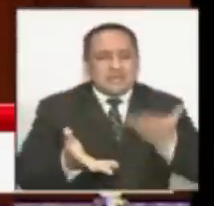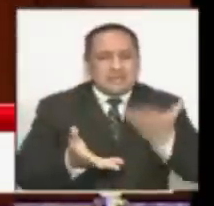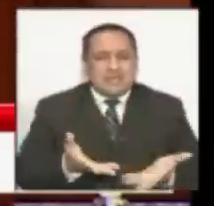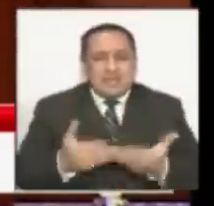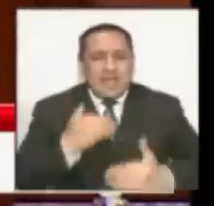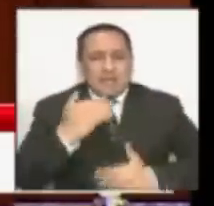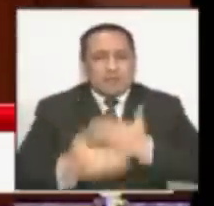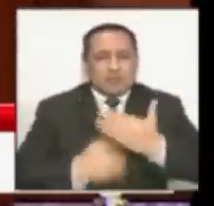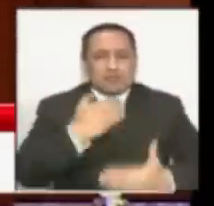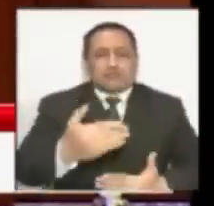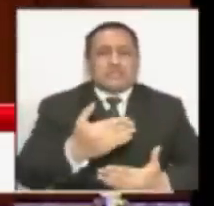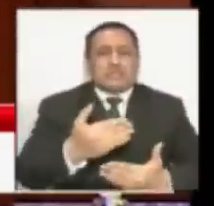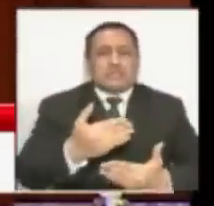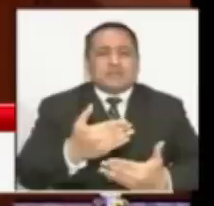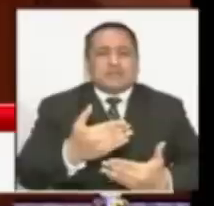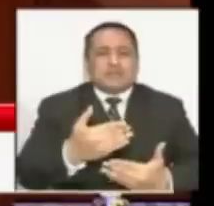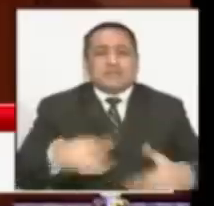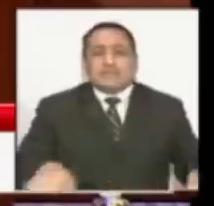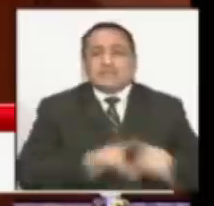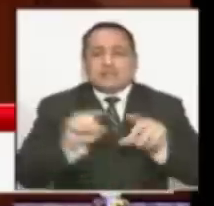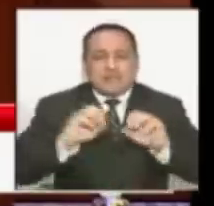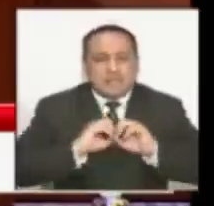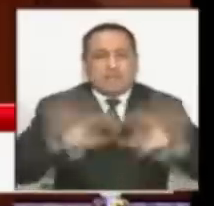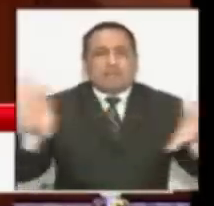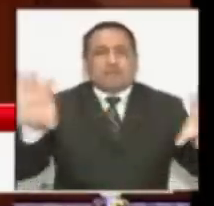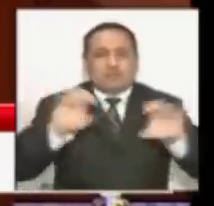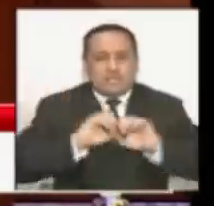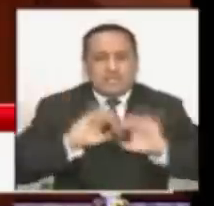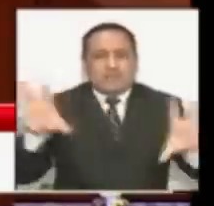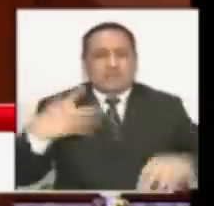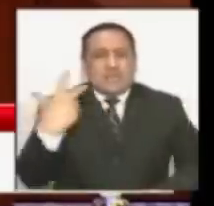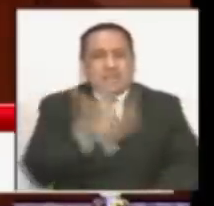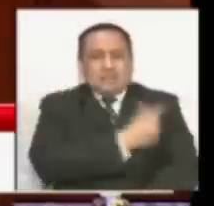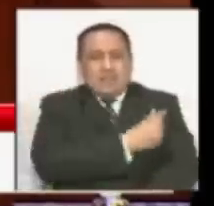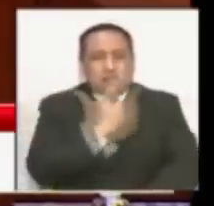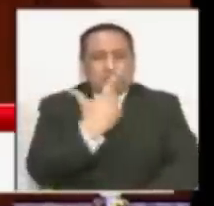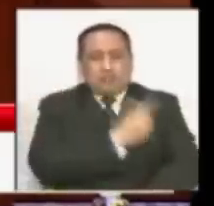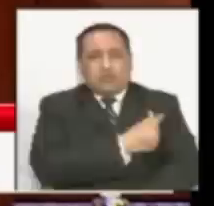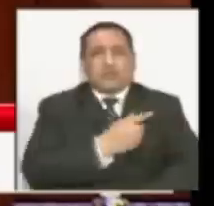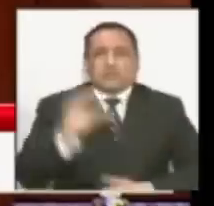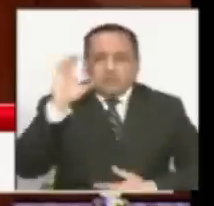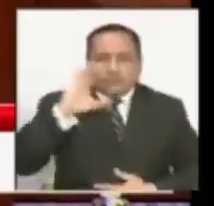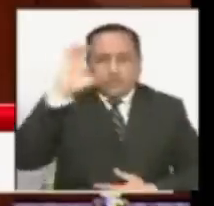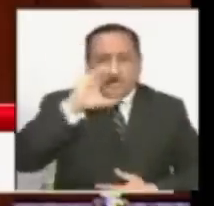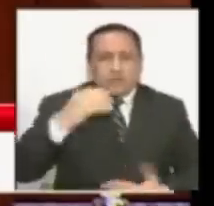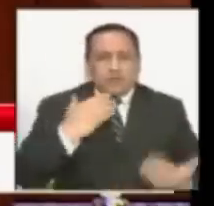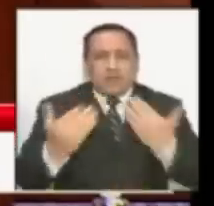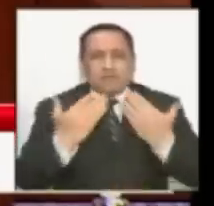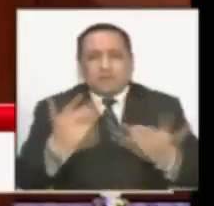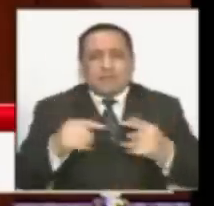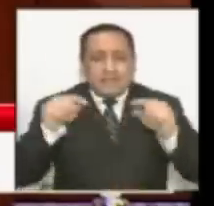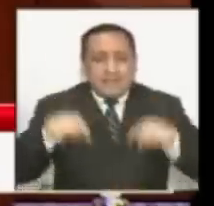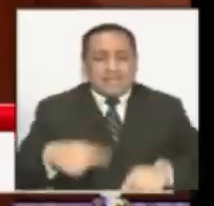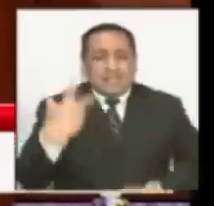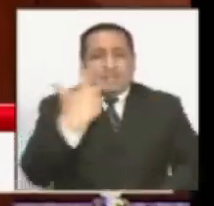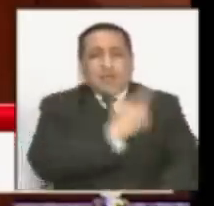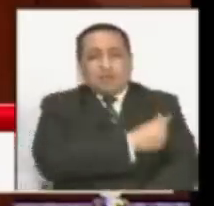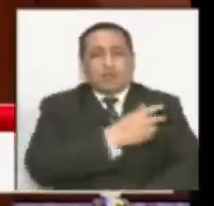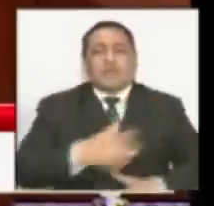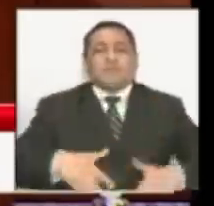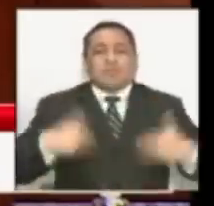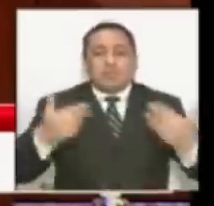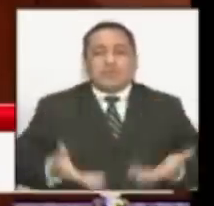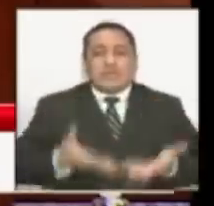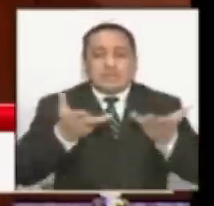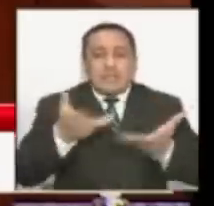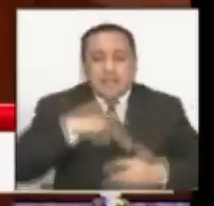a producir y a difundir las vacunas, buscaremos la manera de que estas vacunas puedan